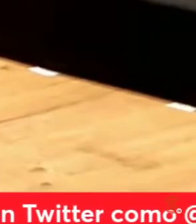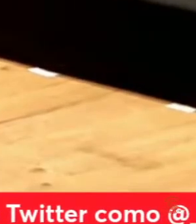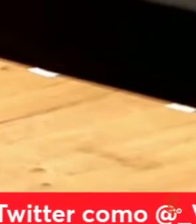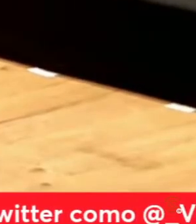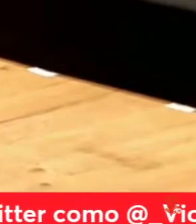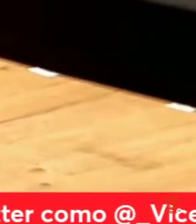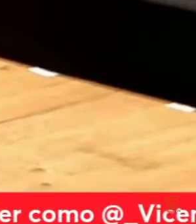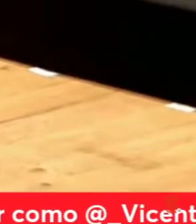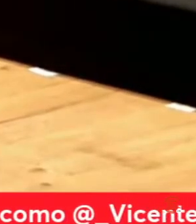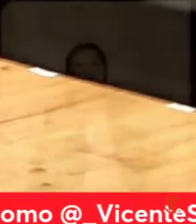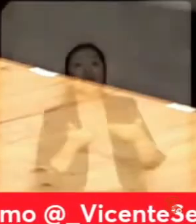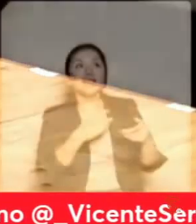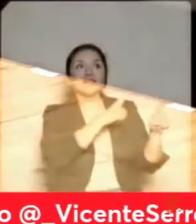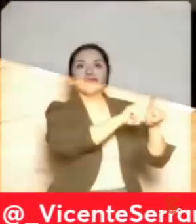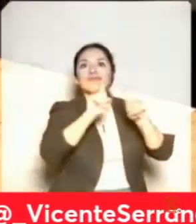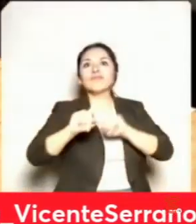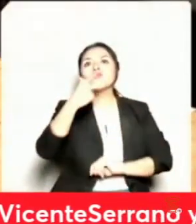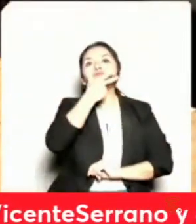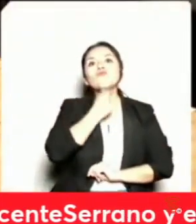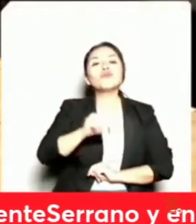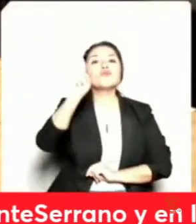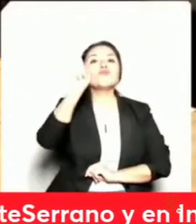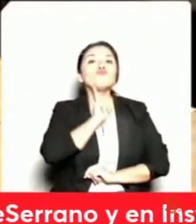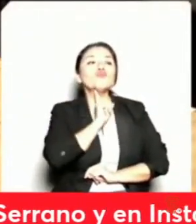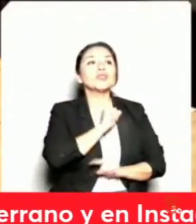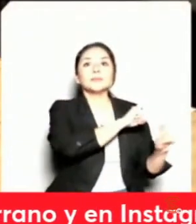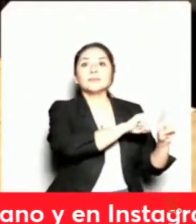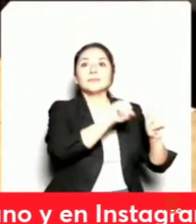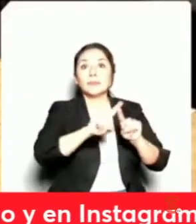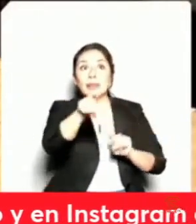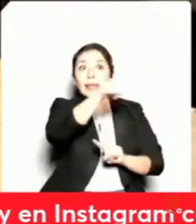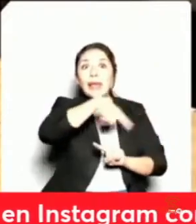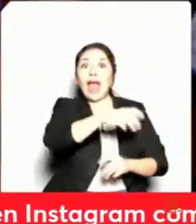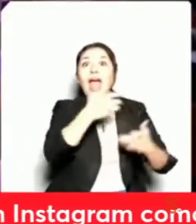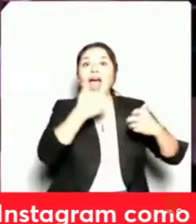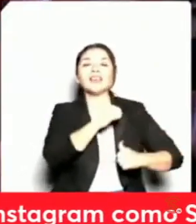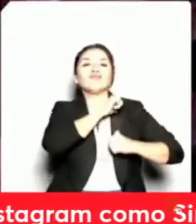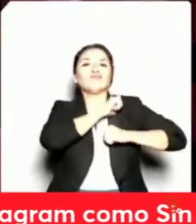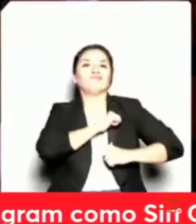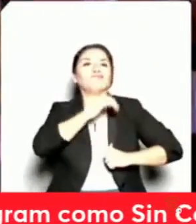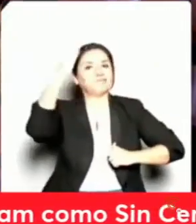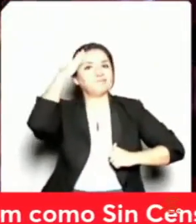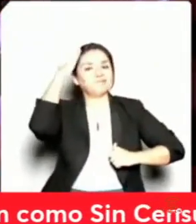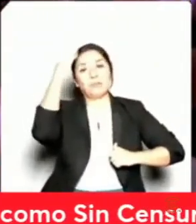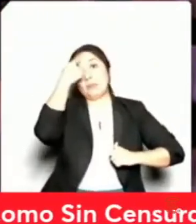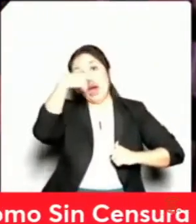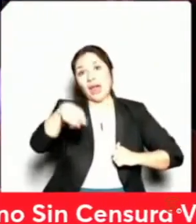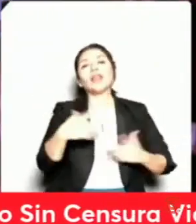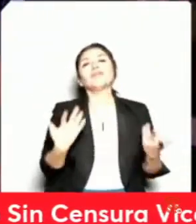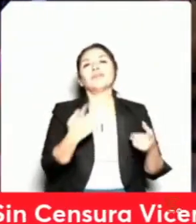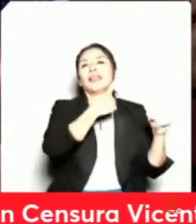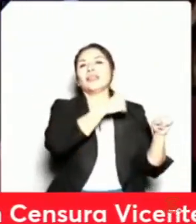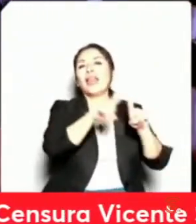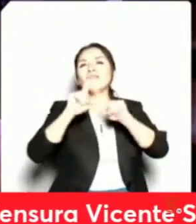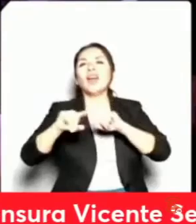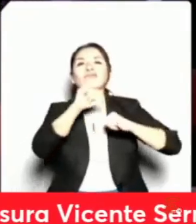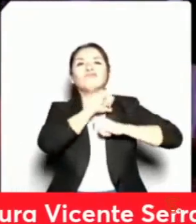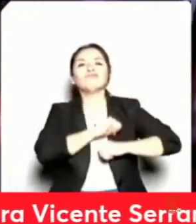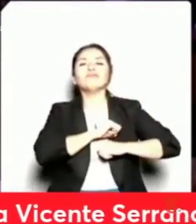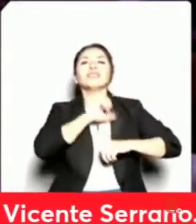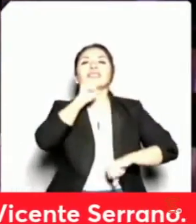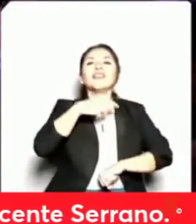presentaremos a las mujeres y los hombres que habrán de encabezar las diversas dependencias